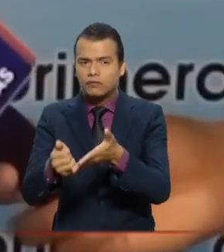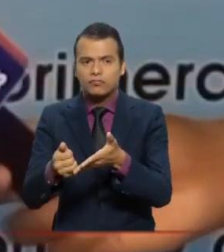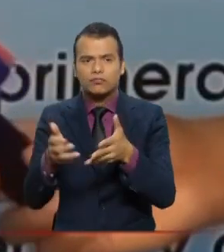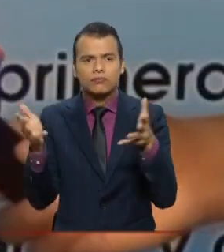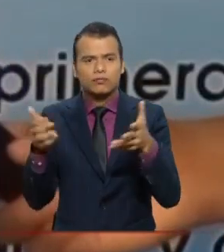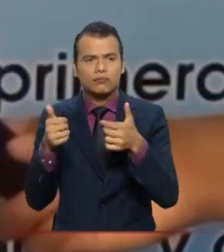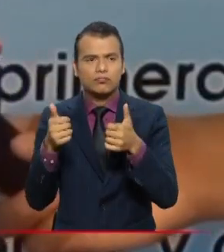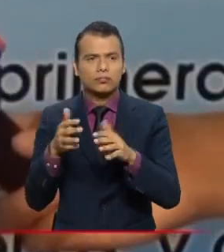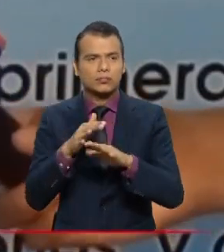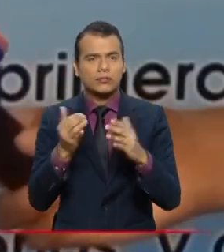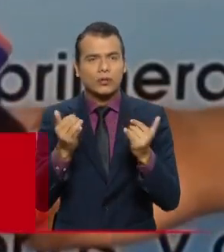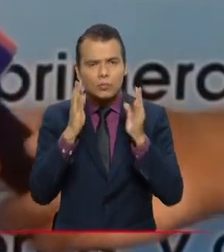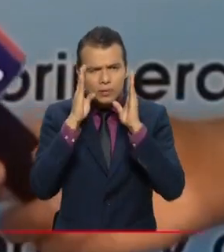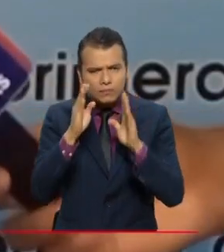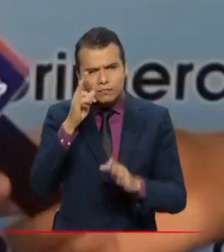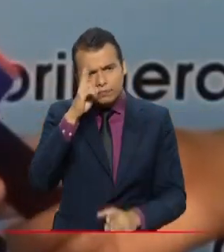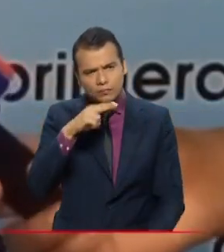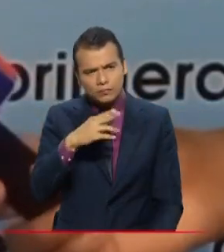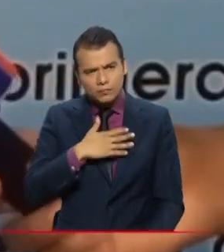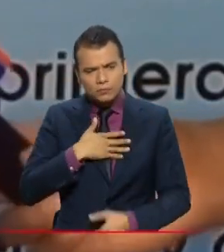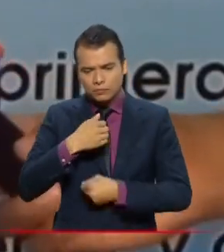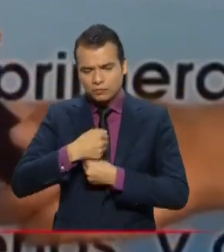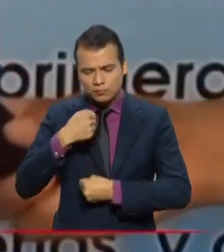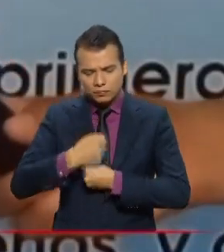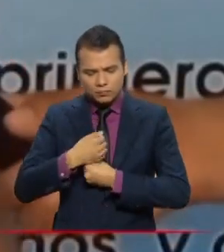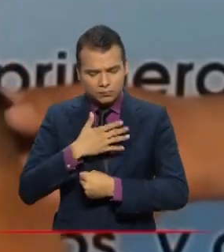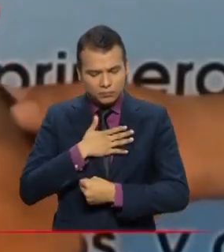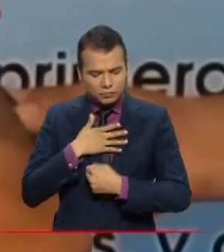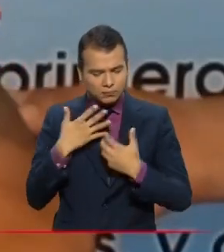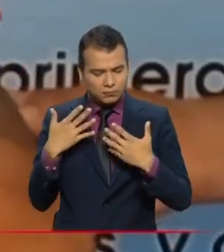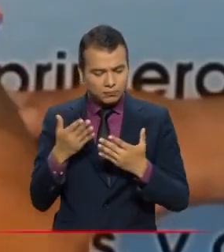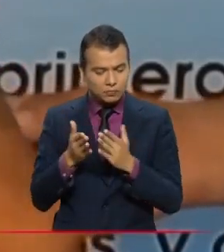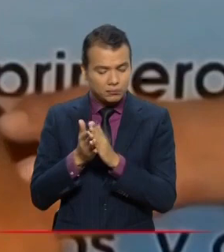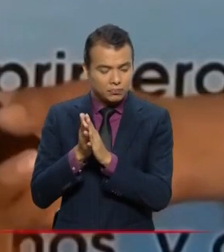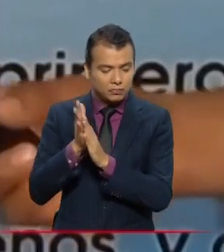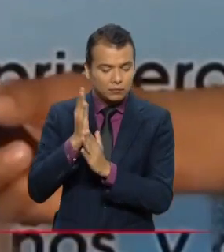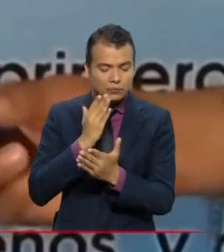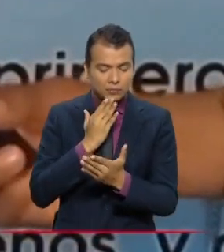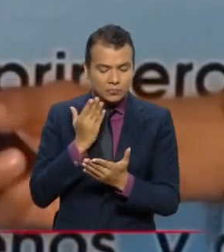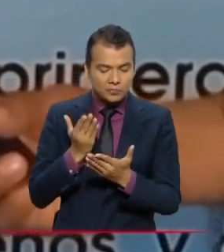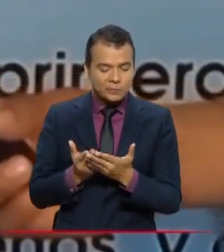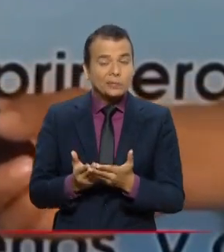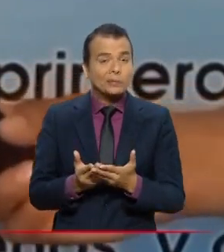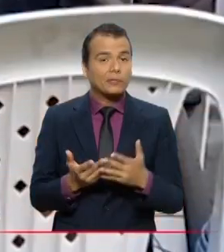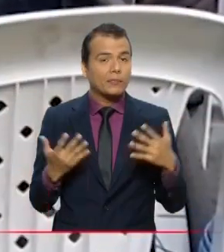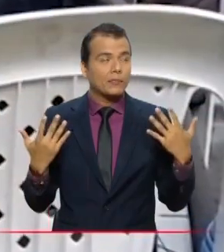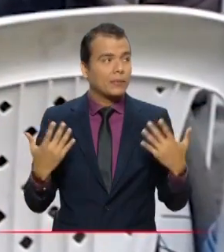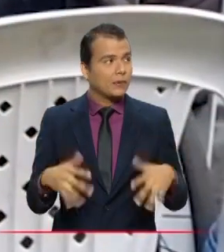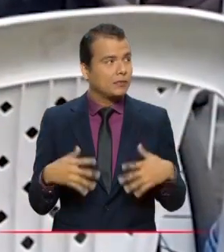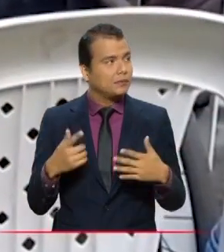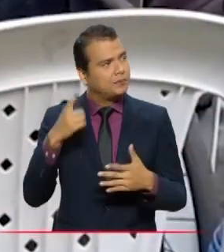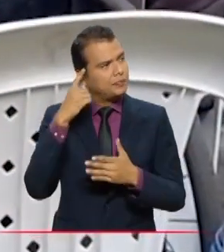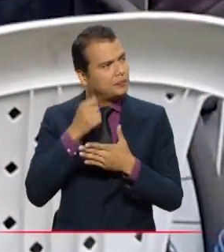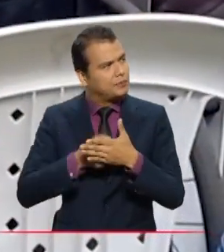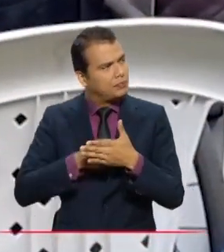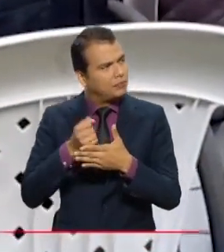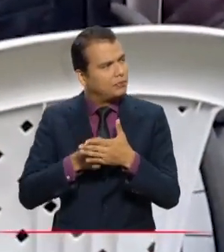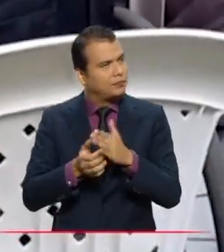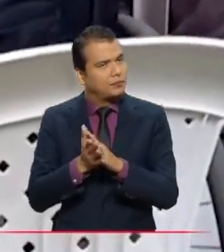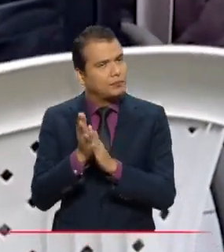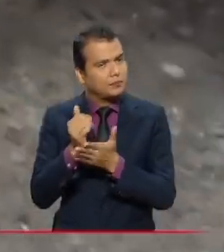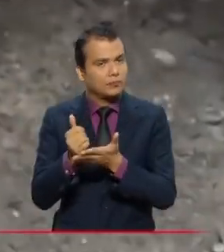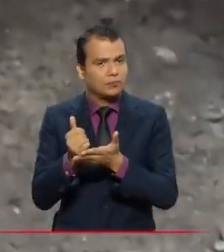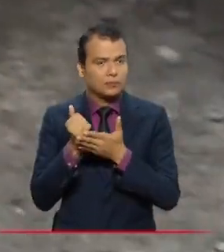dedicado mucho a mis hijos, a mi trabajo y pues ahora, gracias a Dios, pedirle mucho a Dios de que me sacó de un accidente